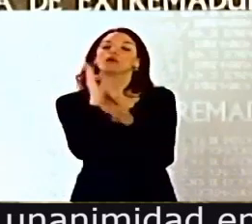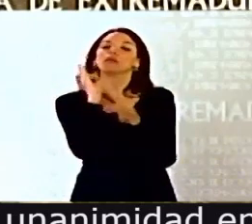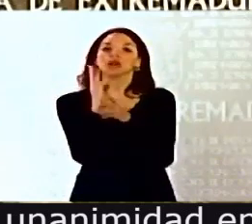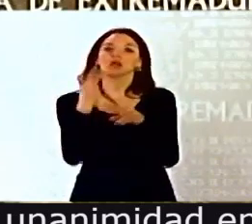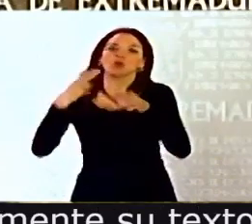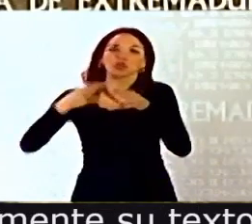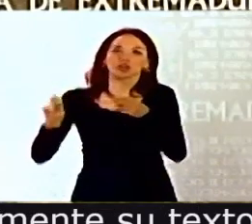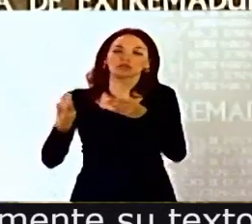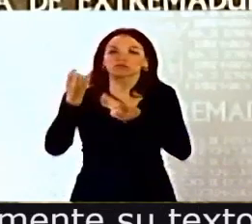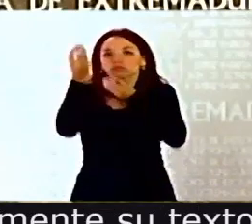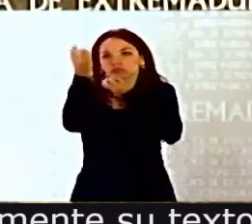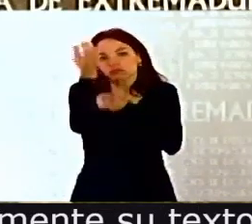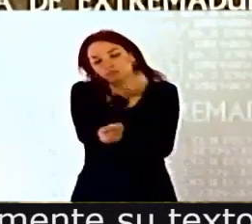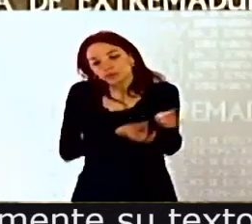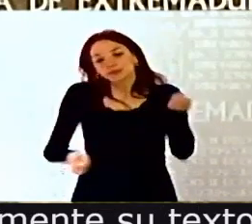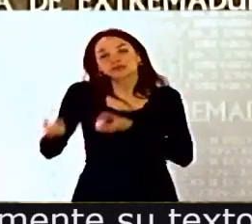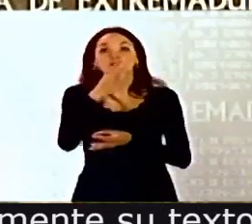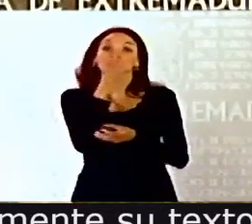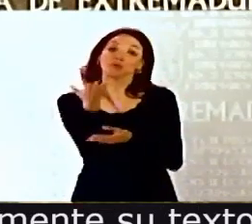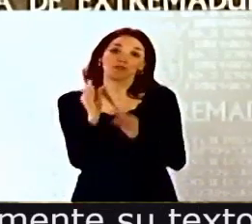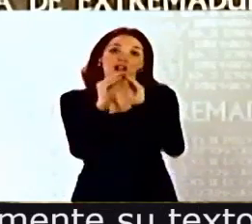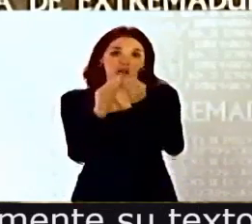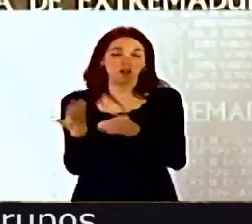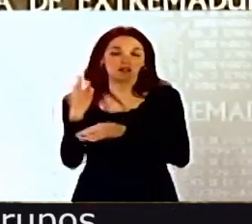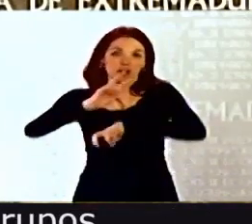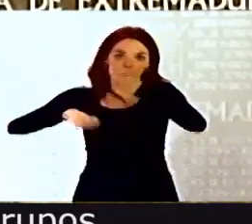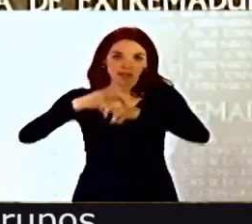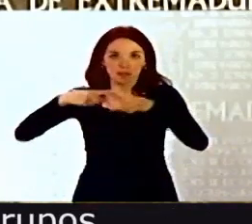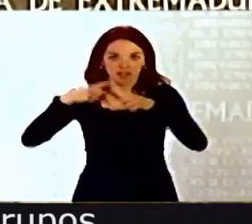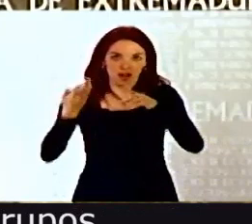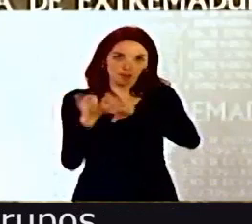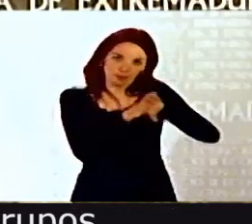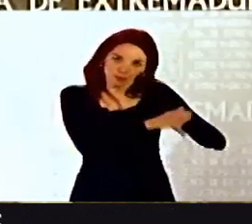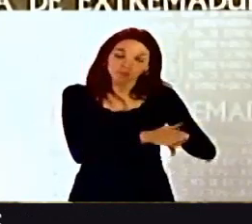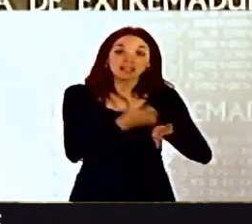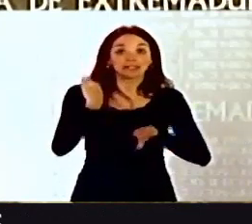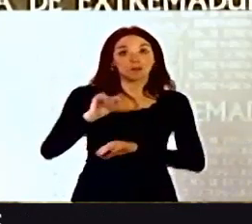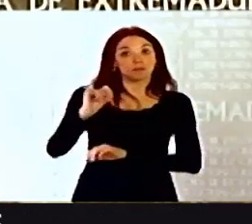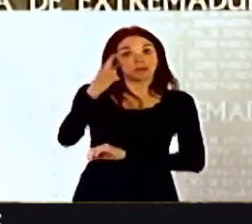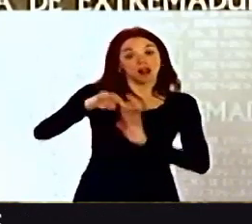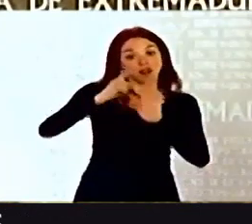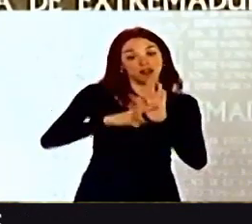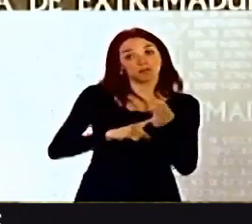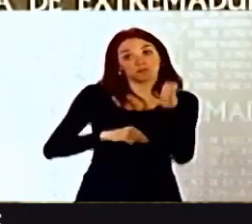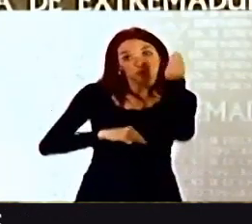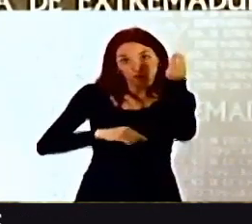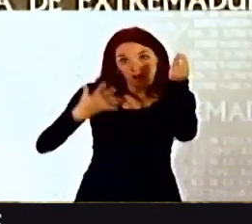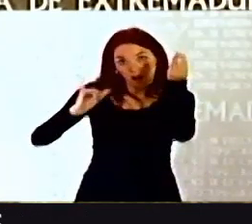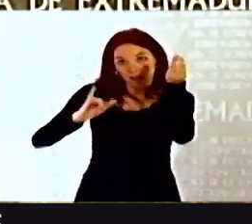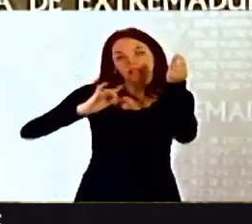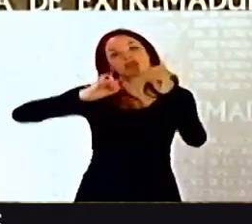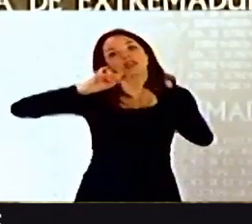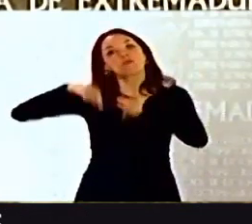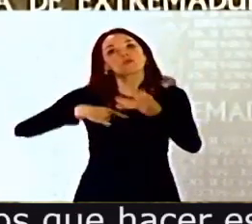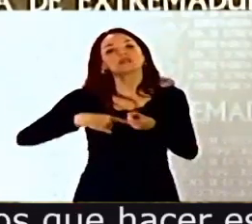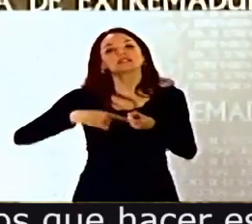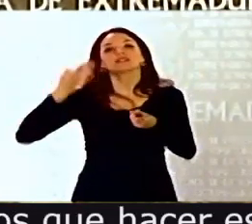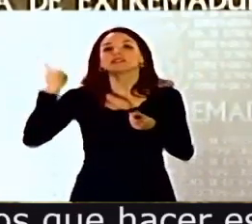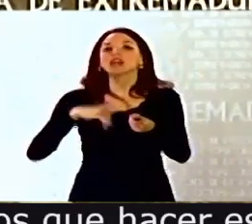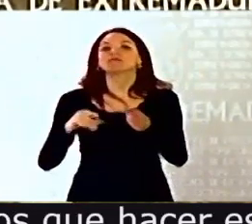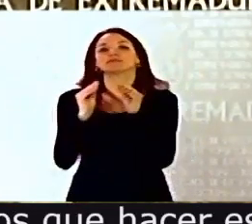parlamentarios a través de las enmiendas parciales. Una vez aprobada la norma, lo primero que tenemos que hacer es volver a